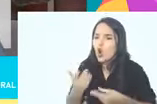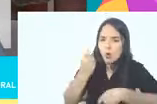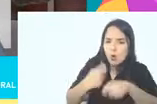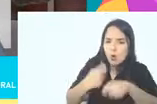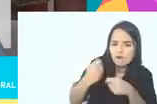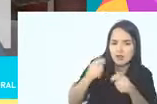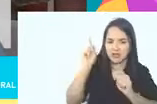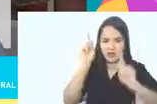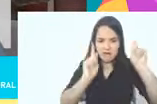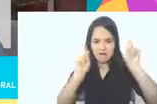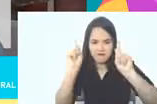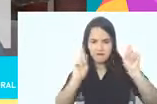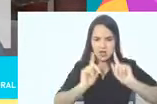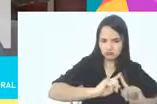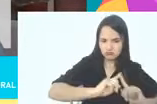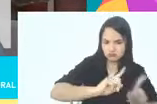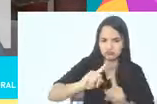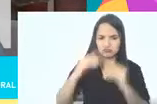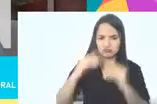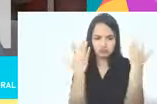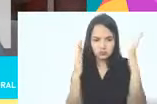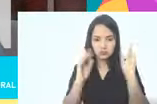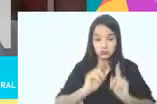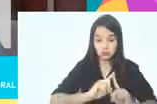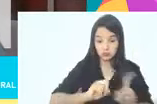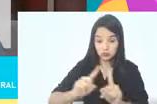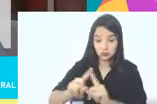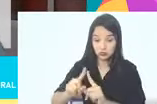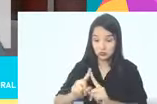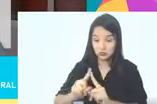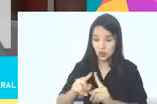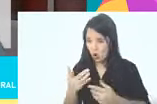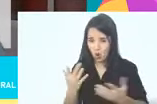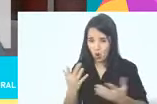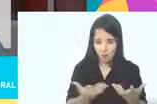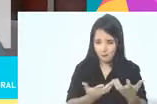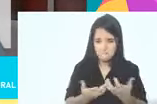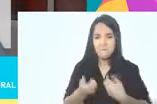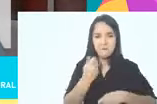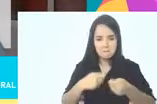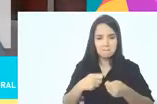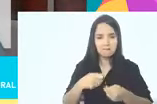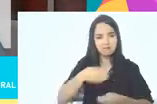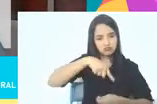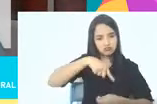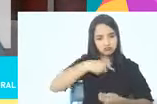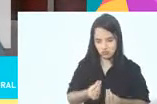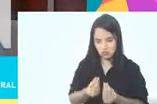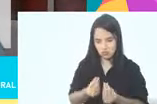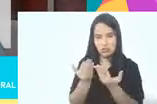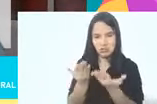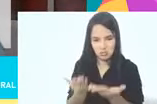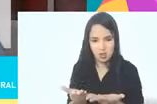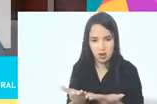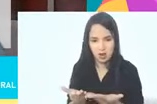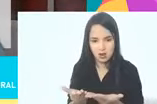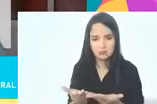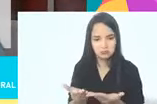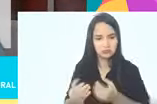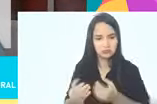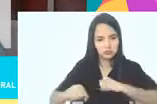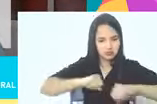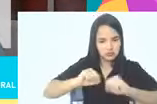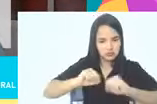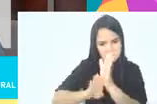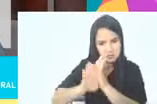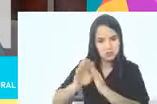estratégica. ¿Eso qué es? Es la estructura planificativa, la estructura formal de